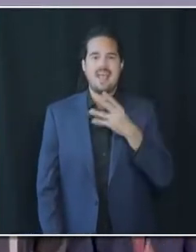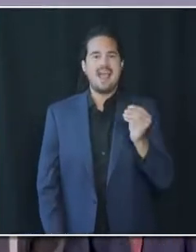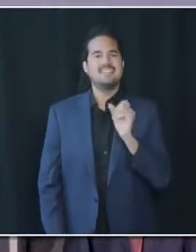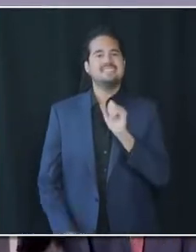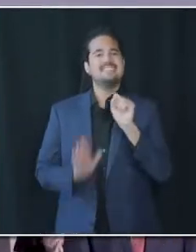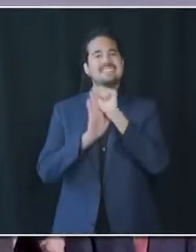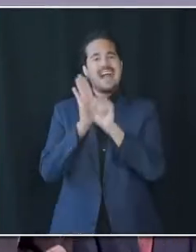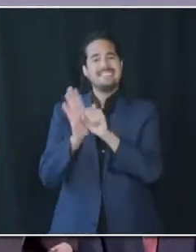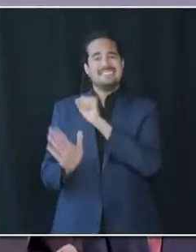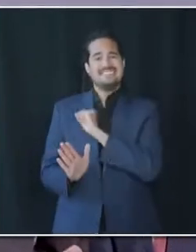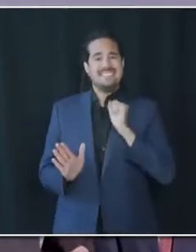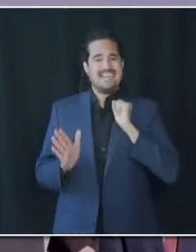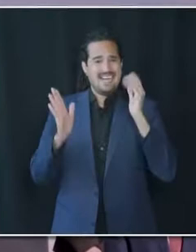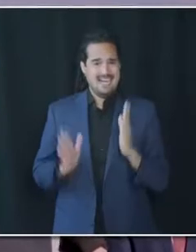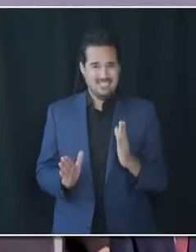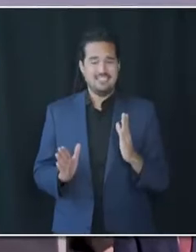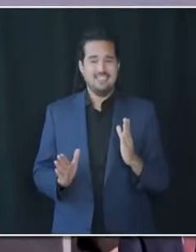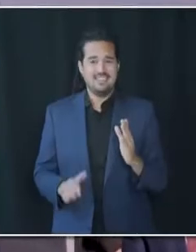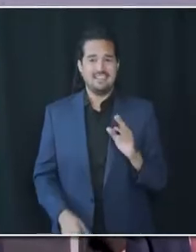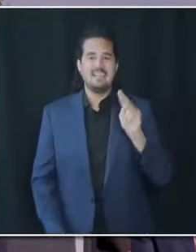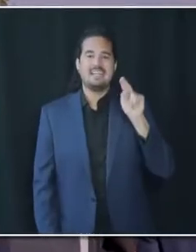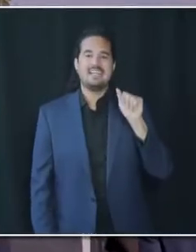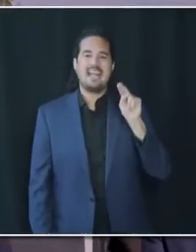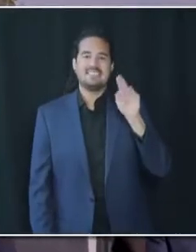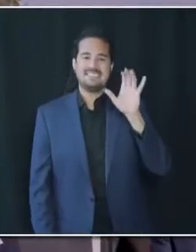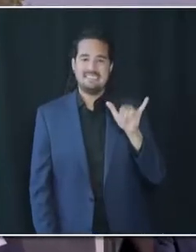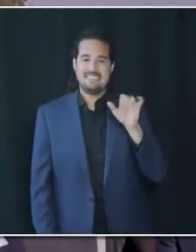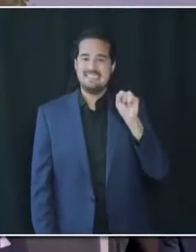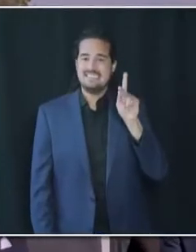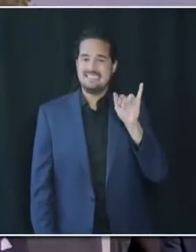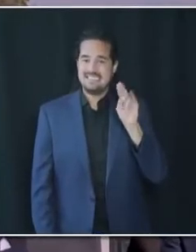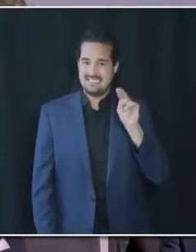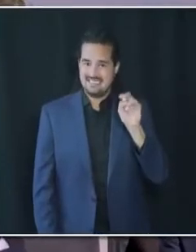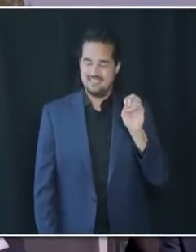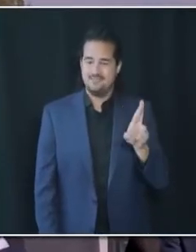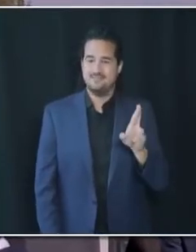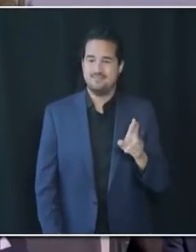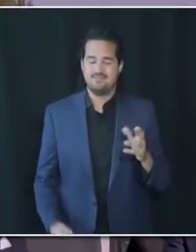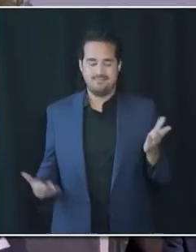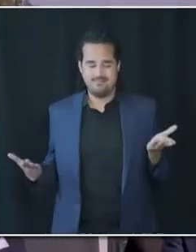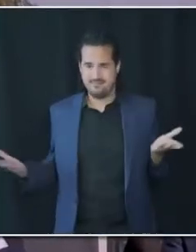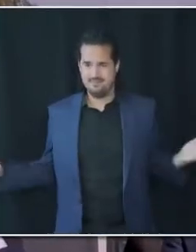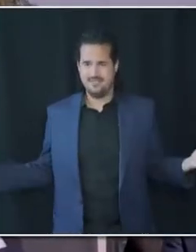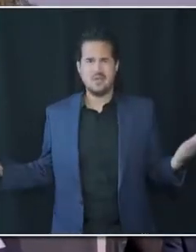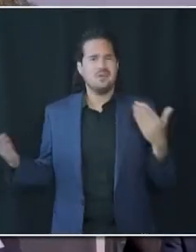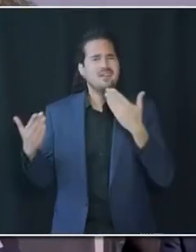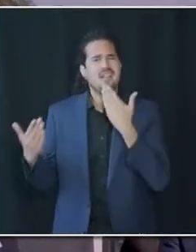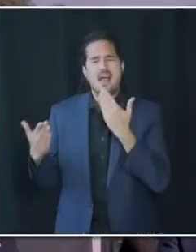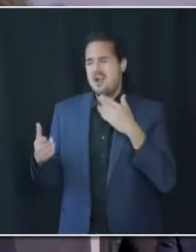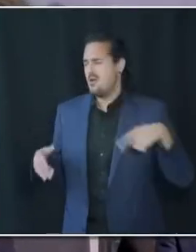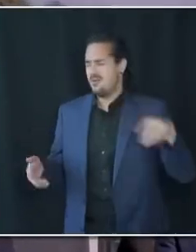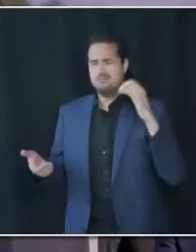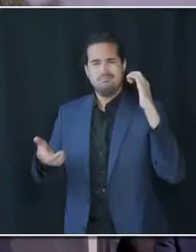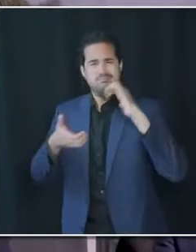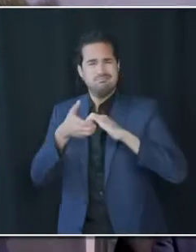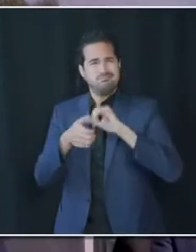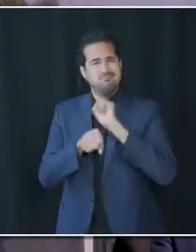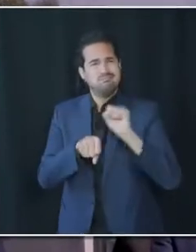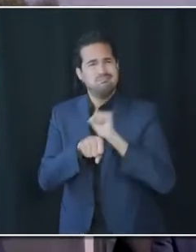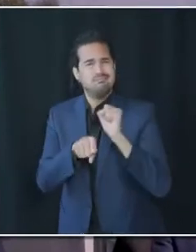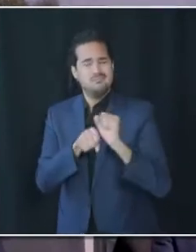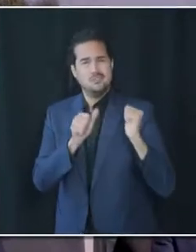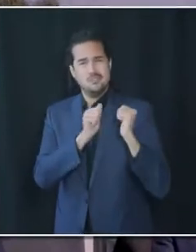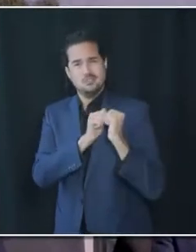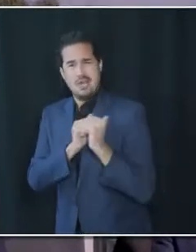scanner muchas gracias a todos por trabajar como equipo para lograr esto es un gran honor